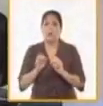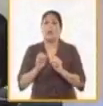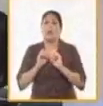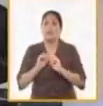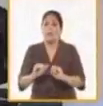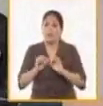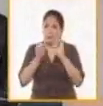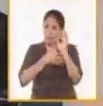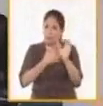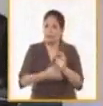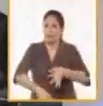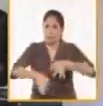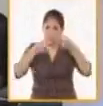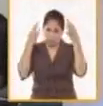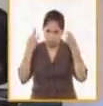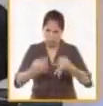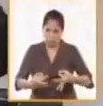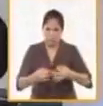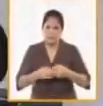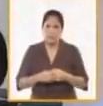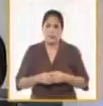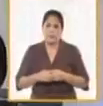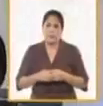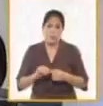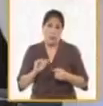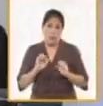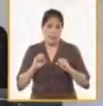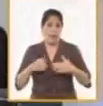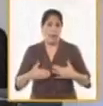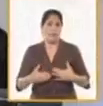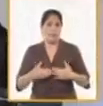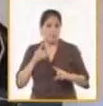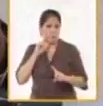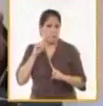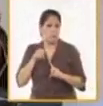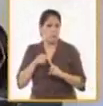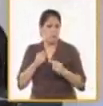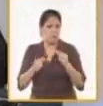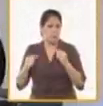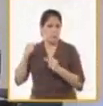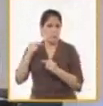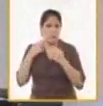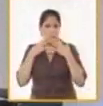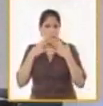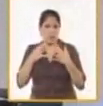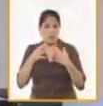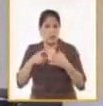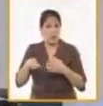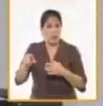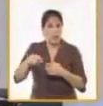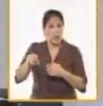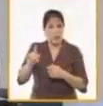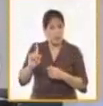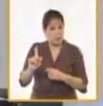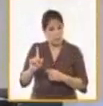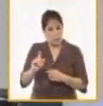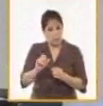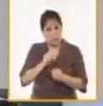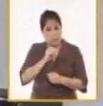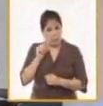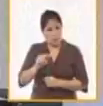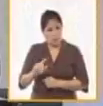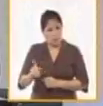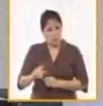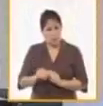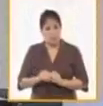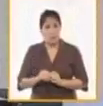manera valiente y sobre todo ética y con objetividad. Ellos no eran ni siquiera esa prensa, ni la prensa